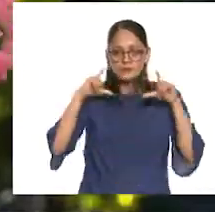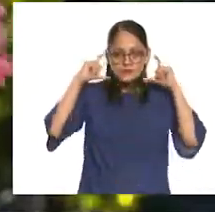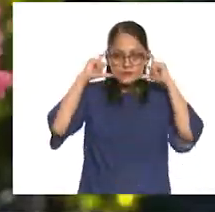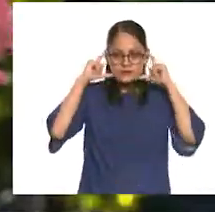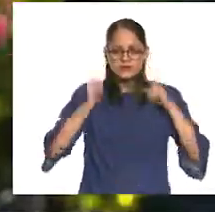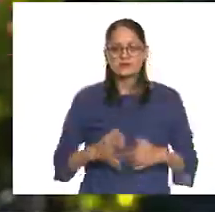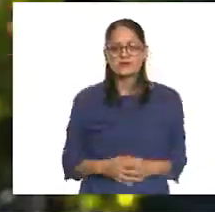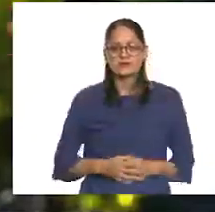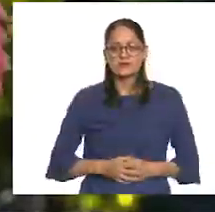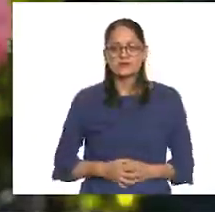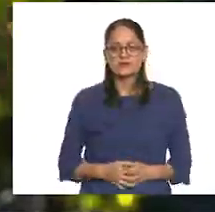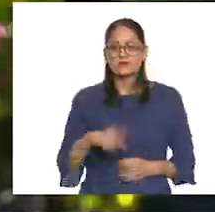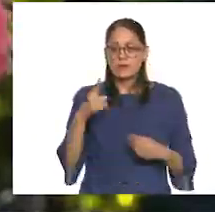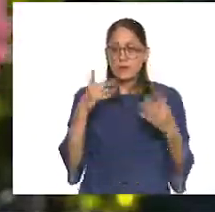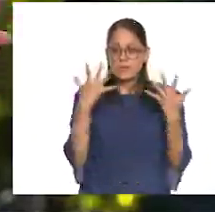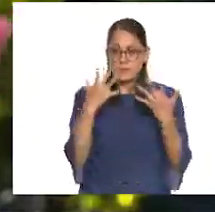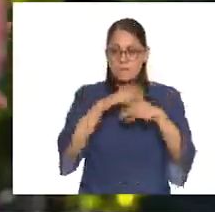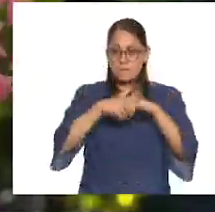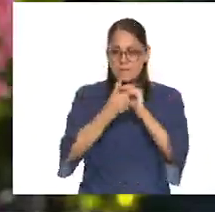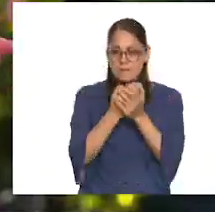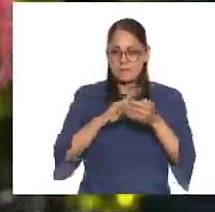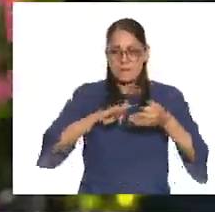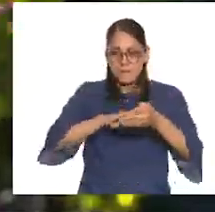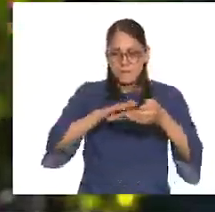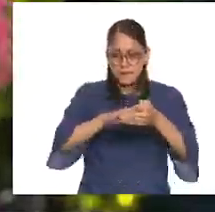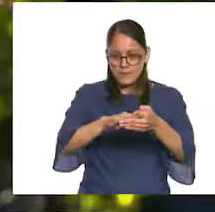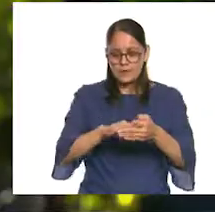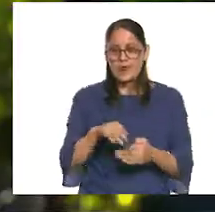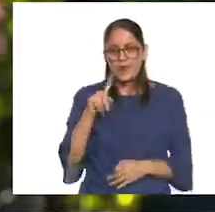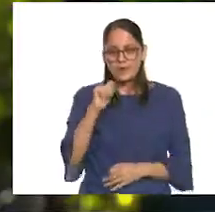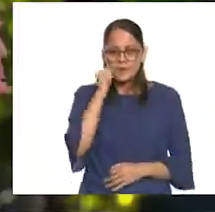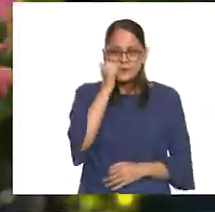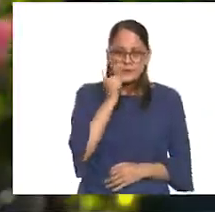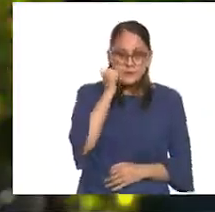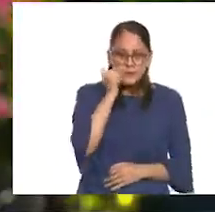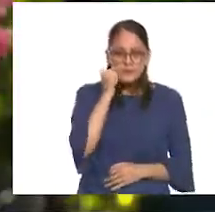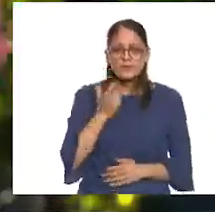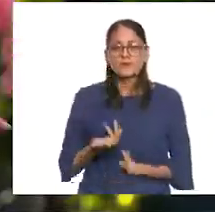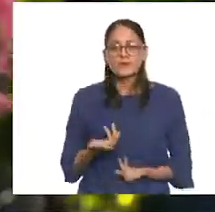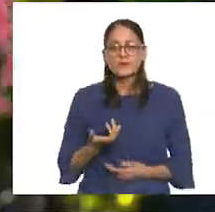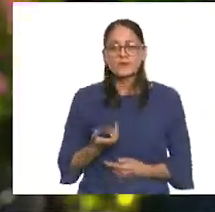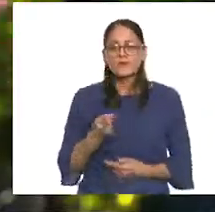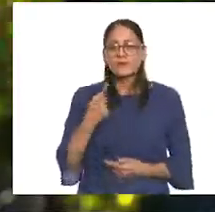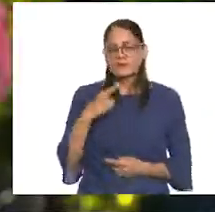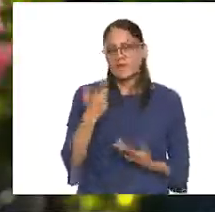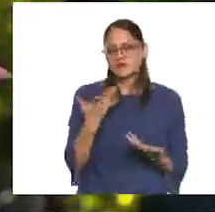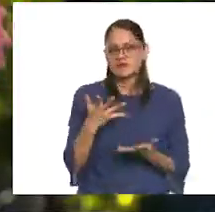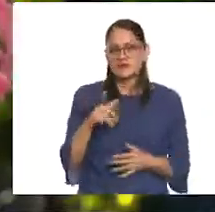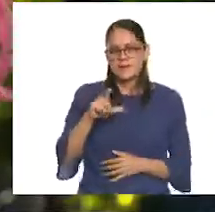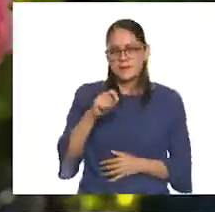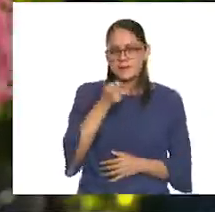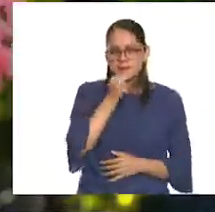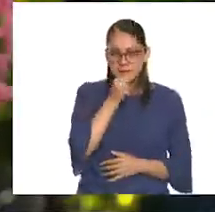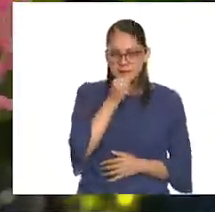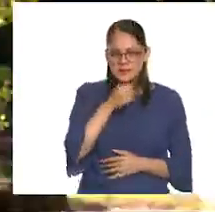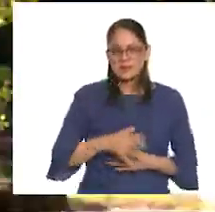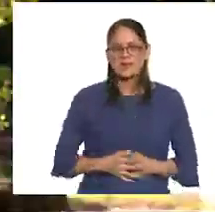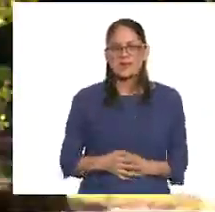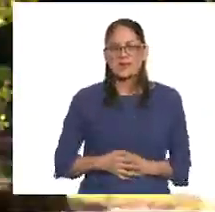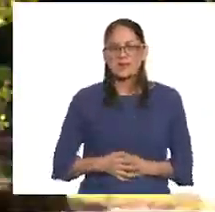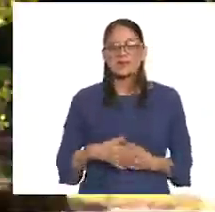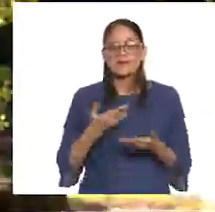cubrebocas. Lava tus manos frecuentemente con agua y con jabón por lo menos durante 20 segundos.